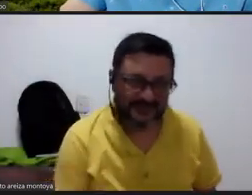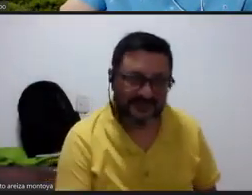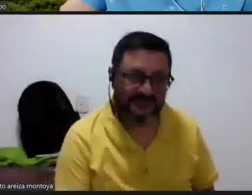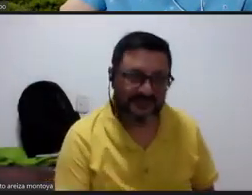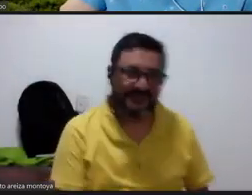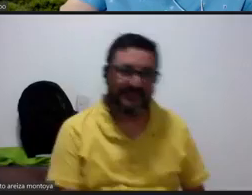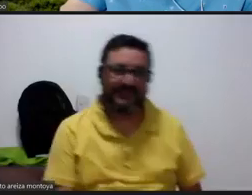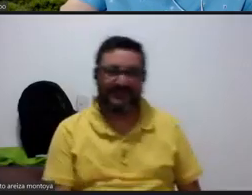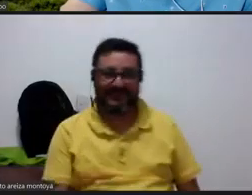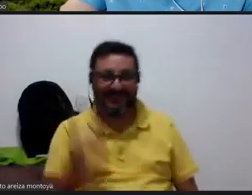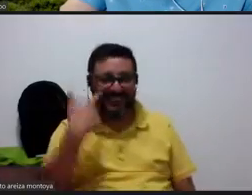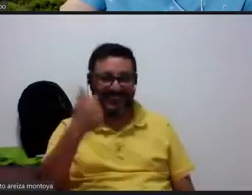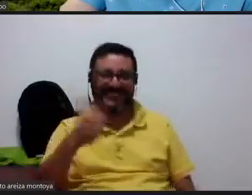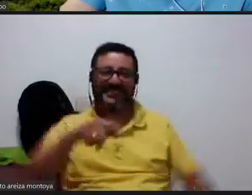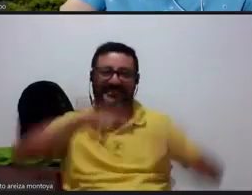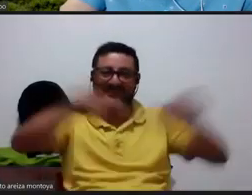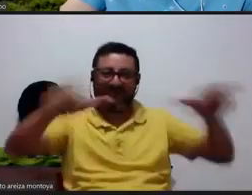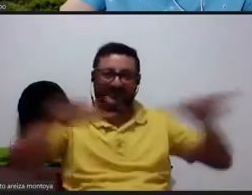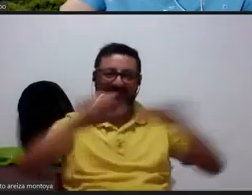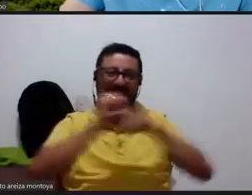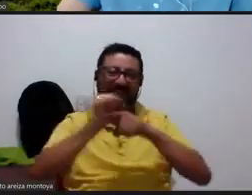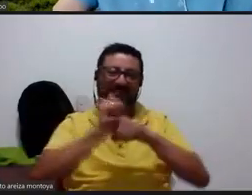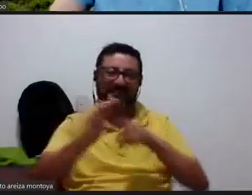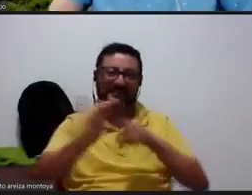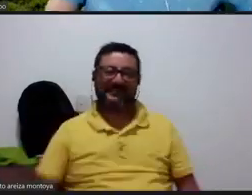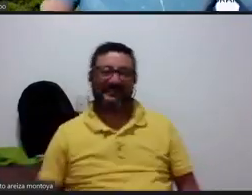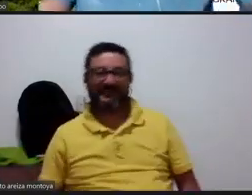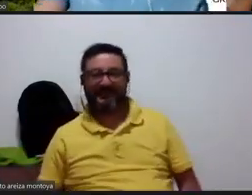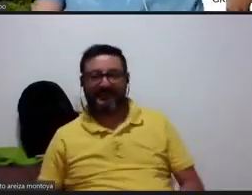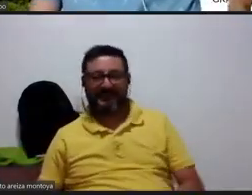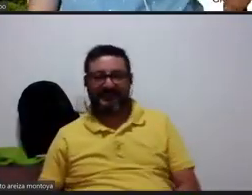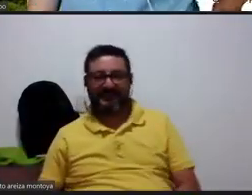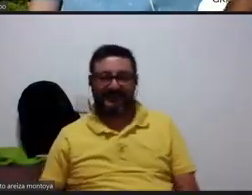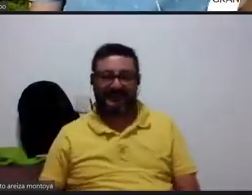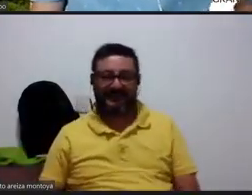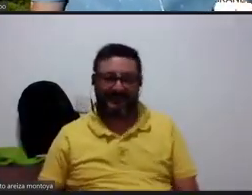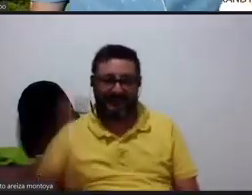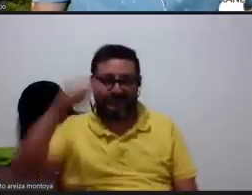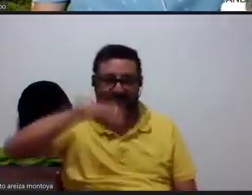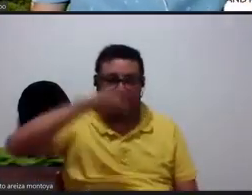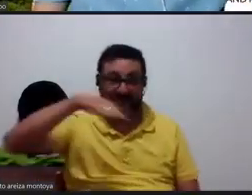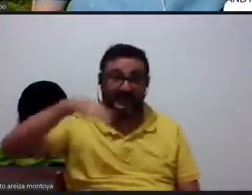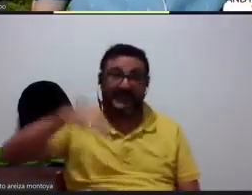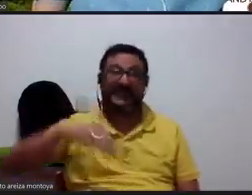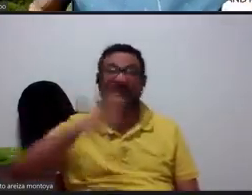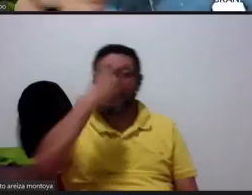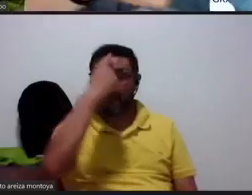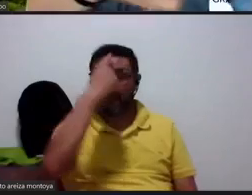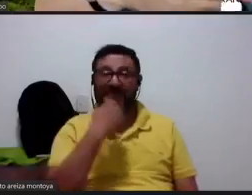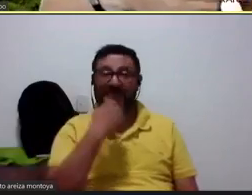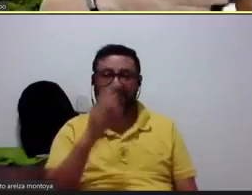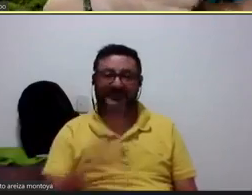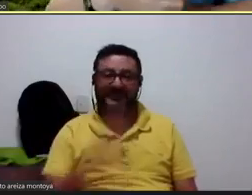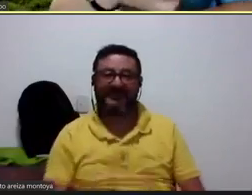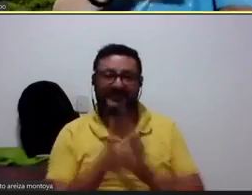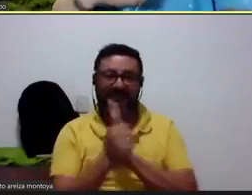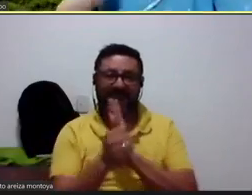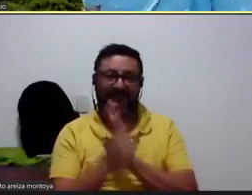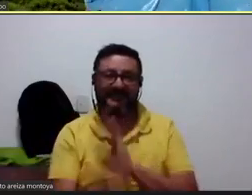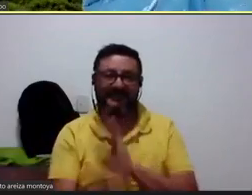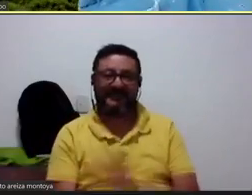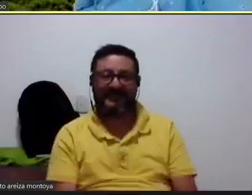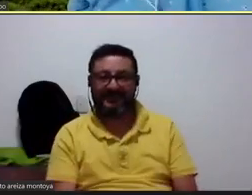bien teso. Y nosotros somos deportistas muy calidosos, o sea. Bueno, a mí me gusta pensar en grande.